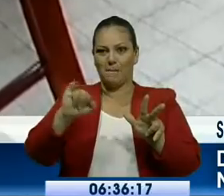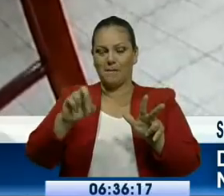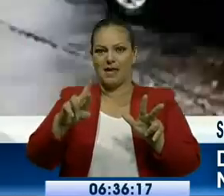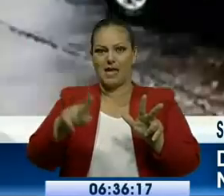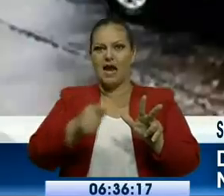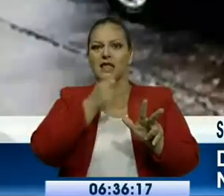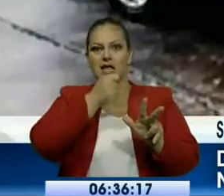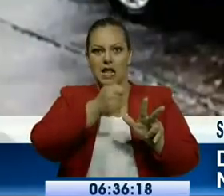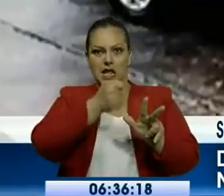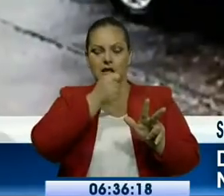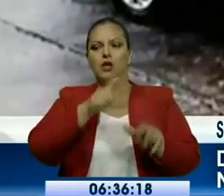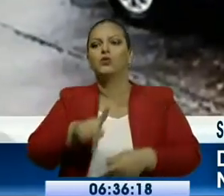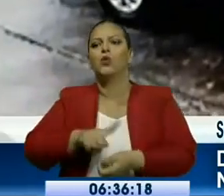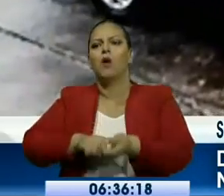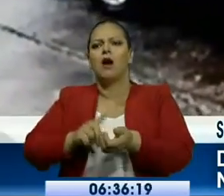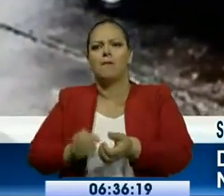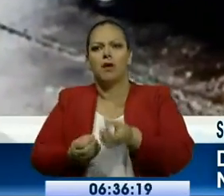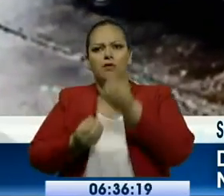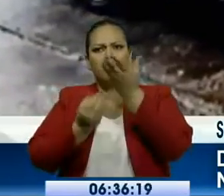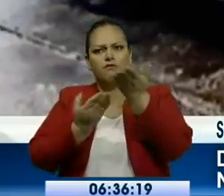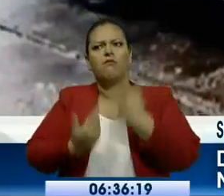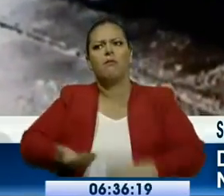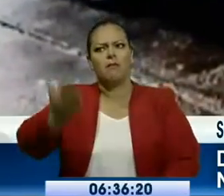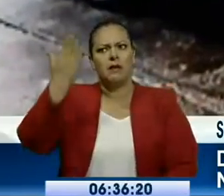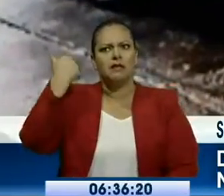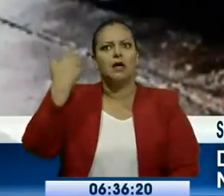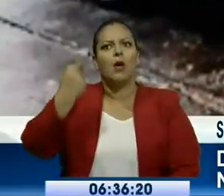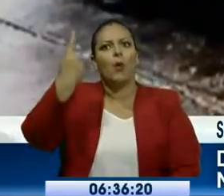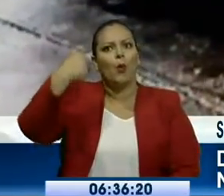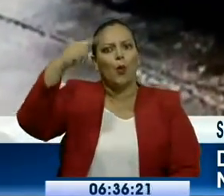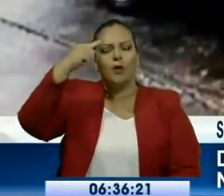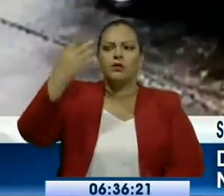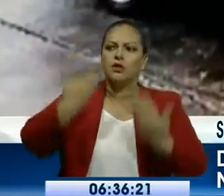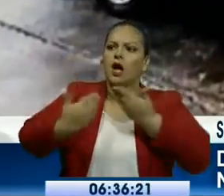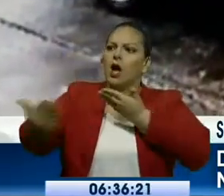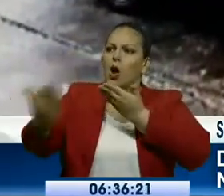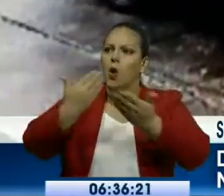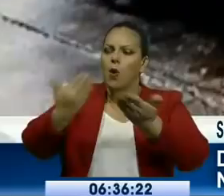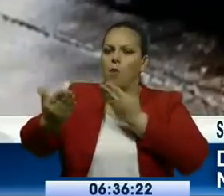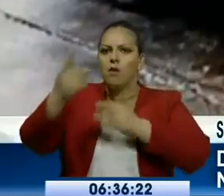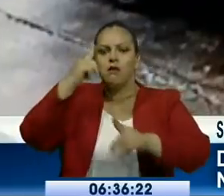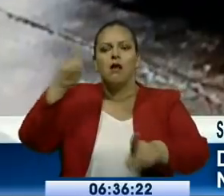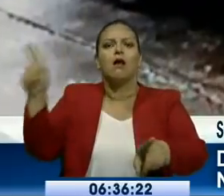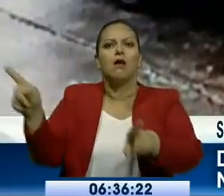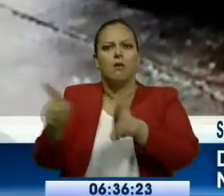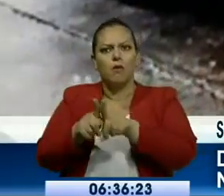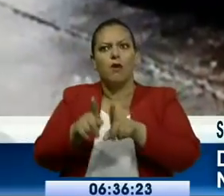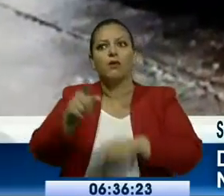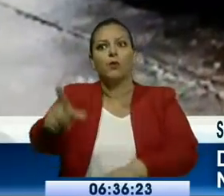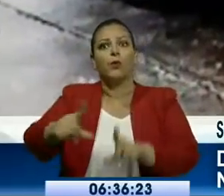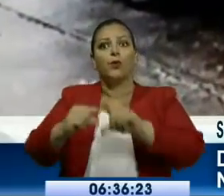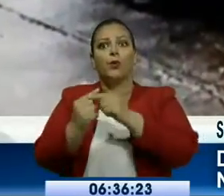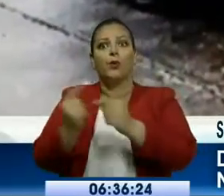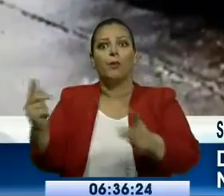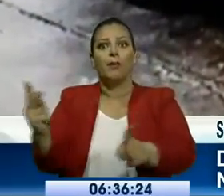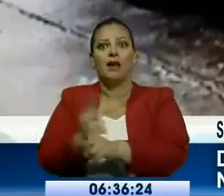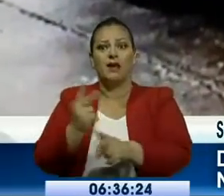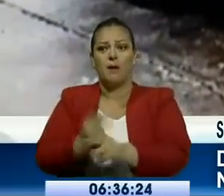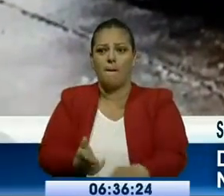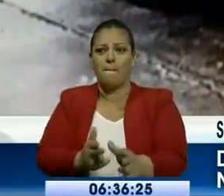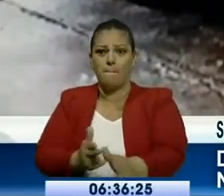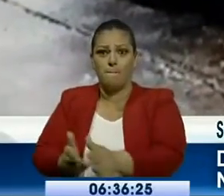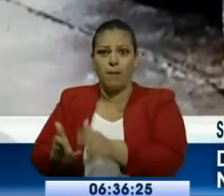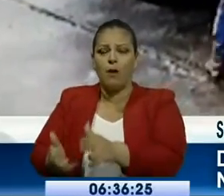gobierno les dio señalaba que existía un proceso de negociación. Ahora hay más preguntas que respuestas y estas serán planteadas en una reunión